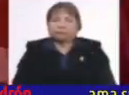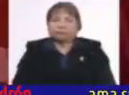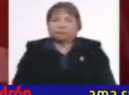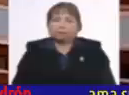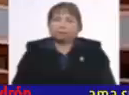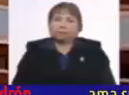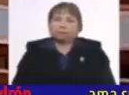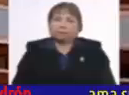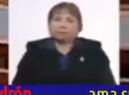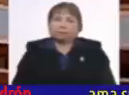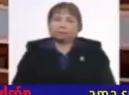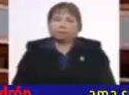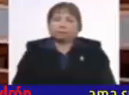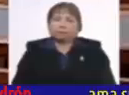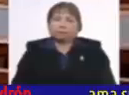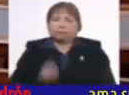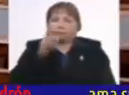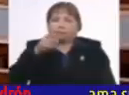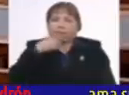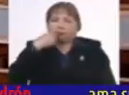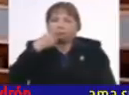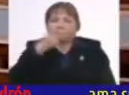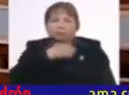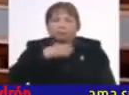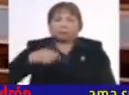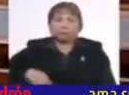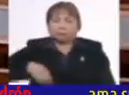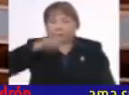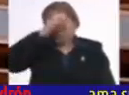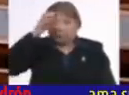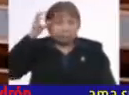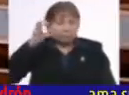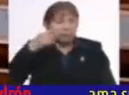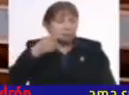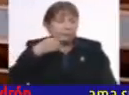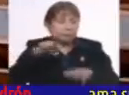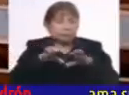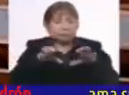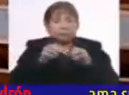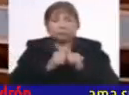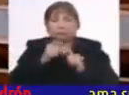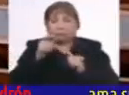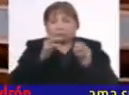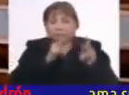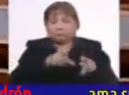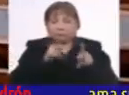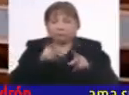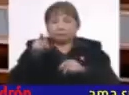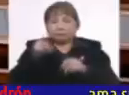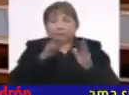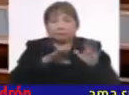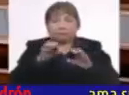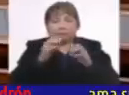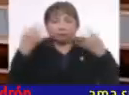usted comentó al presidente pedro castillo de las acciones que estaba programando que estaba